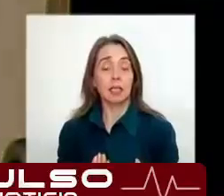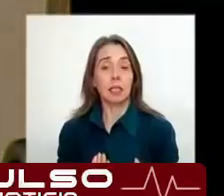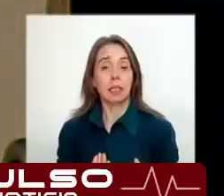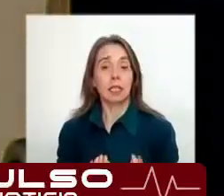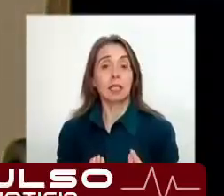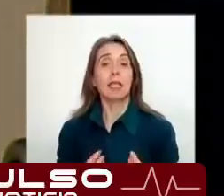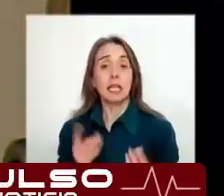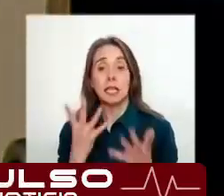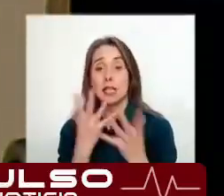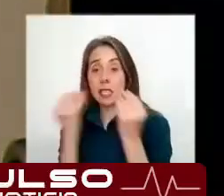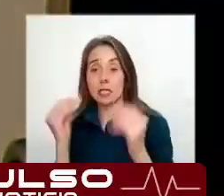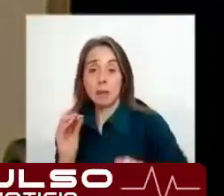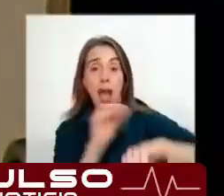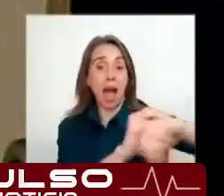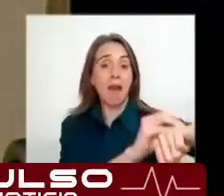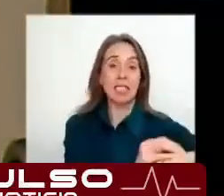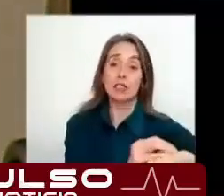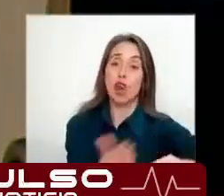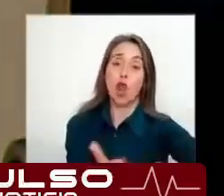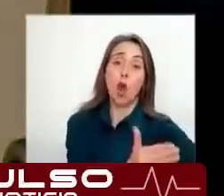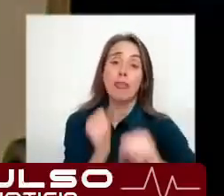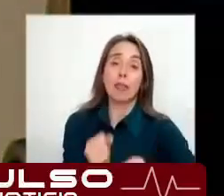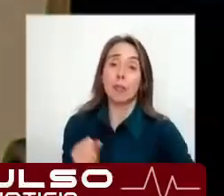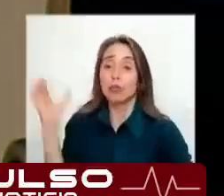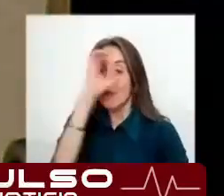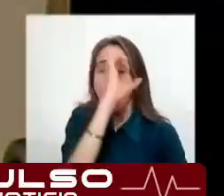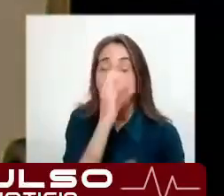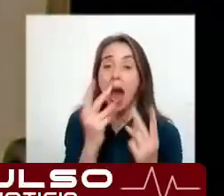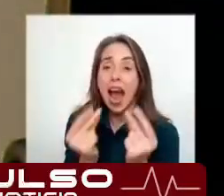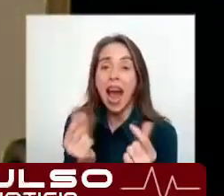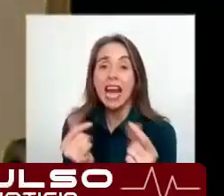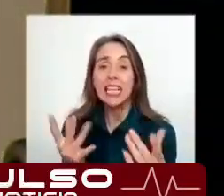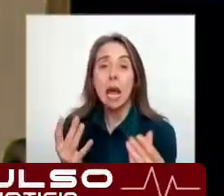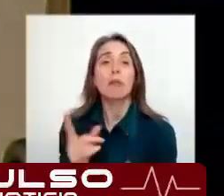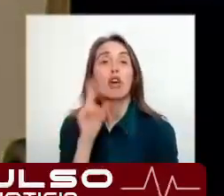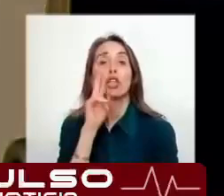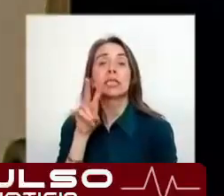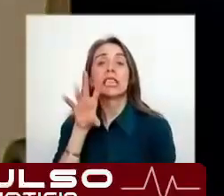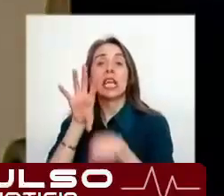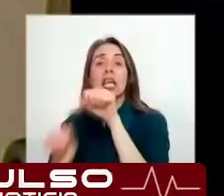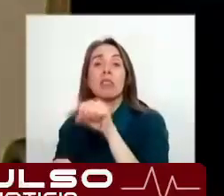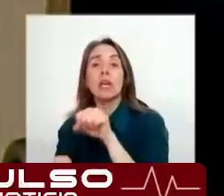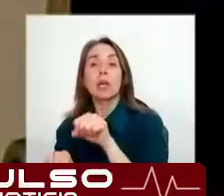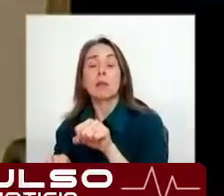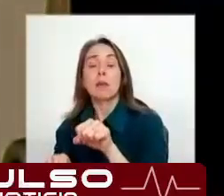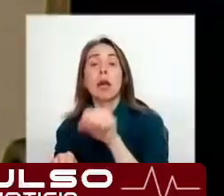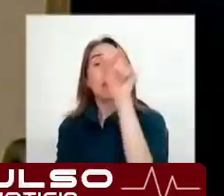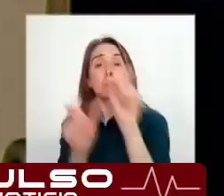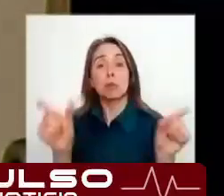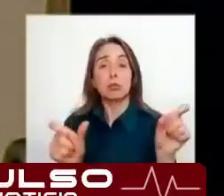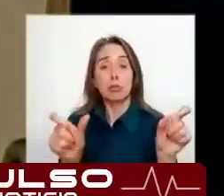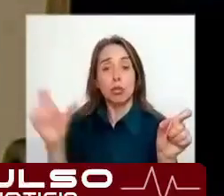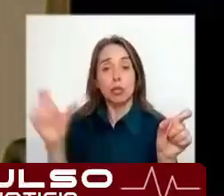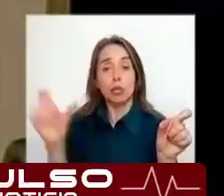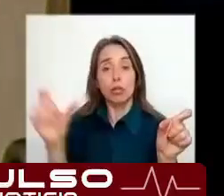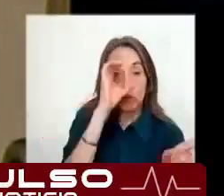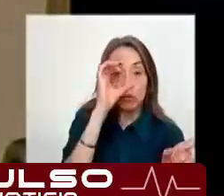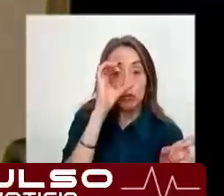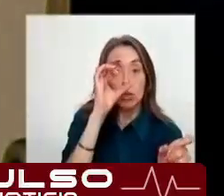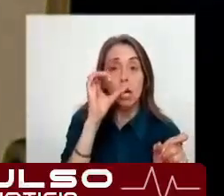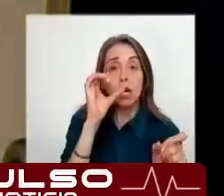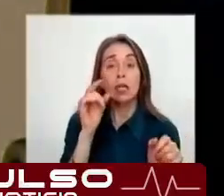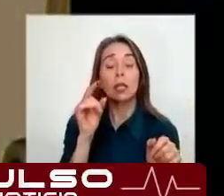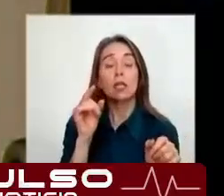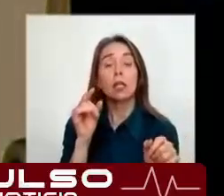es decir lo antes posible y además sin discriminación que las personas que se busquen sean justamente